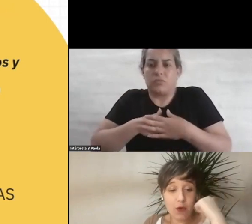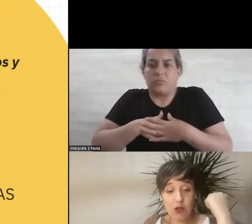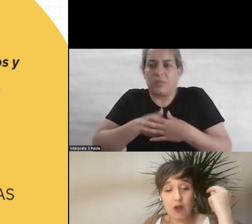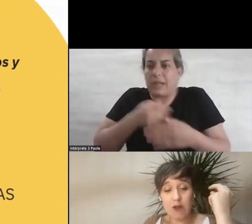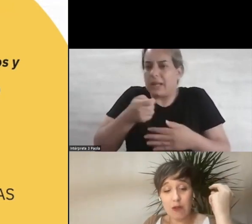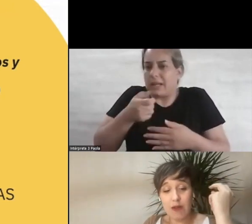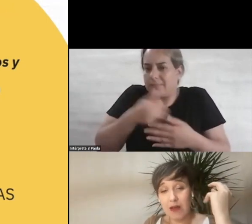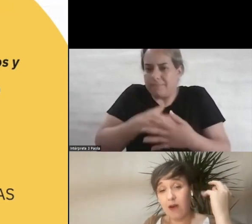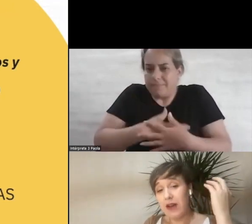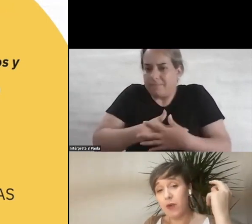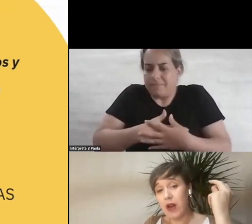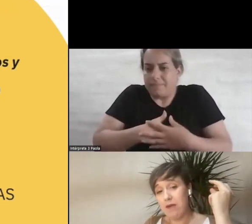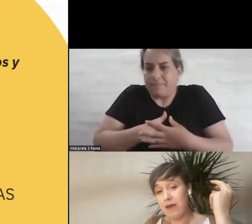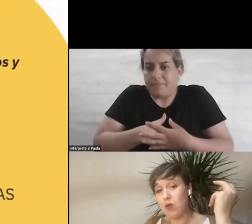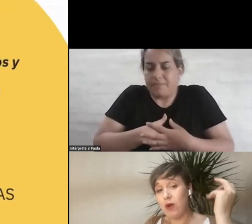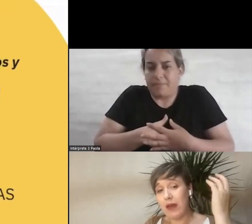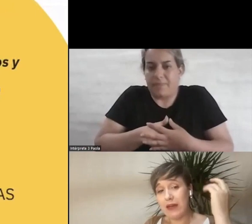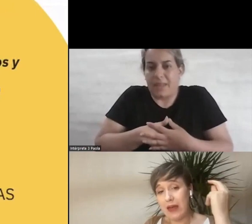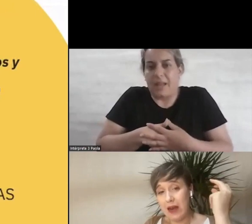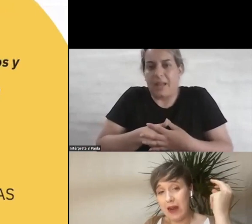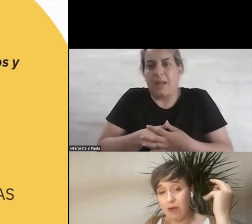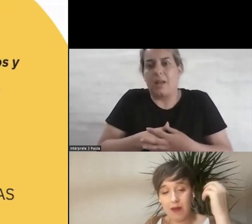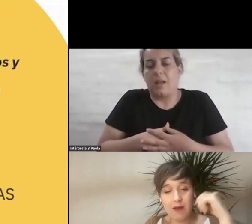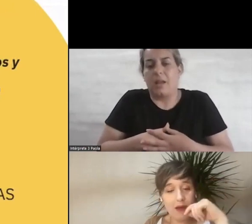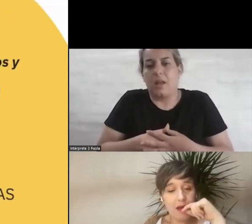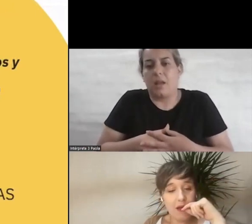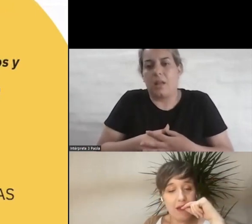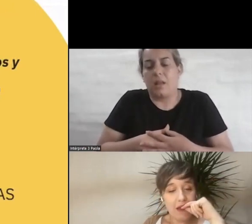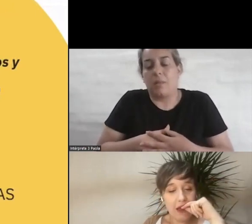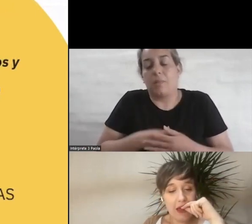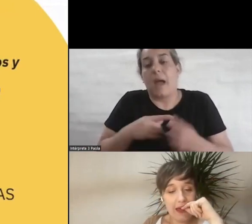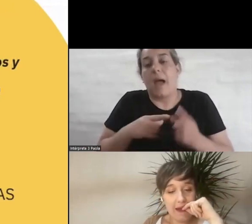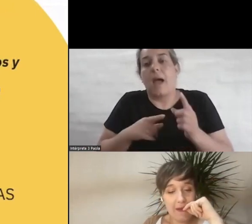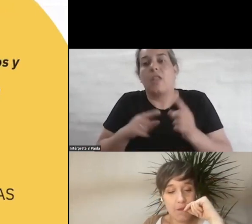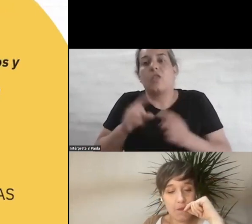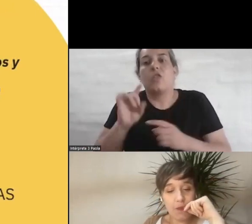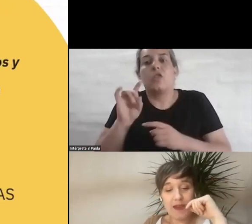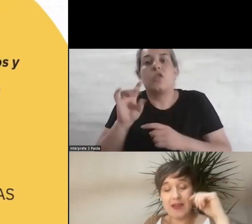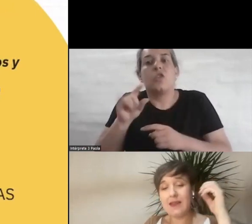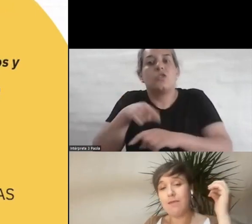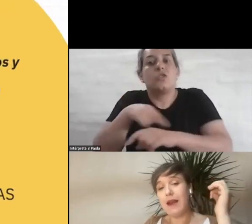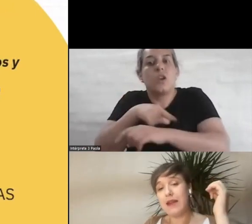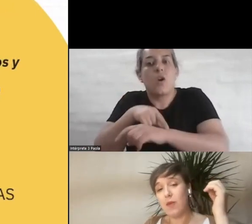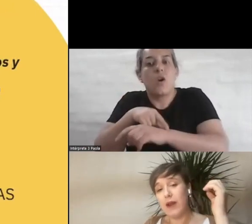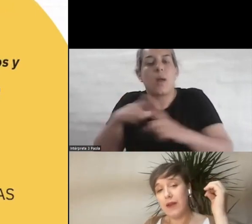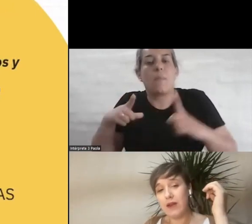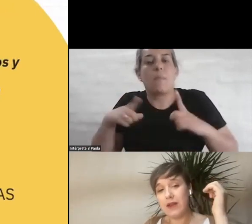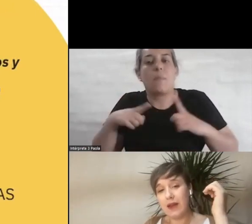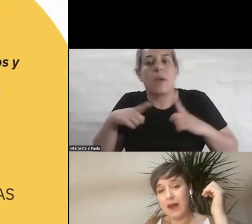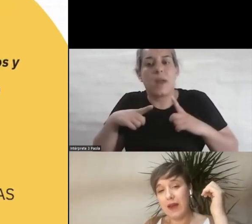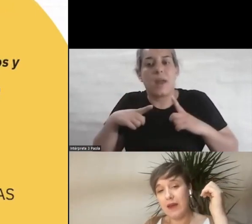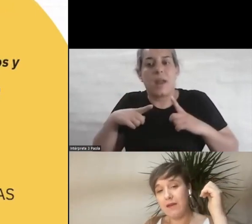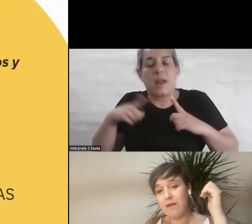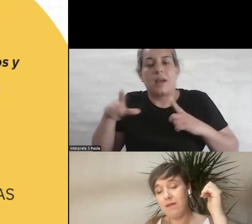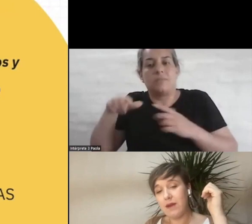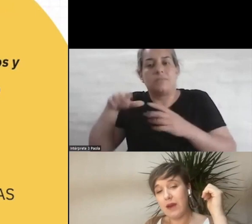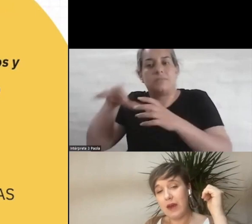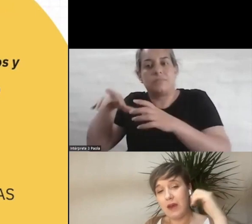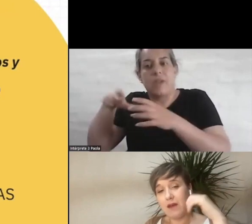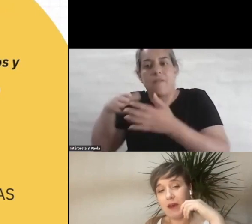tuvo que ser posterior a las 12 horas porque el bebé tuvo que ingresar en la UCI. y existen varias complicaciones